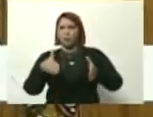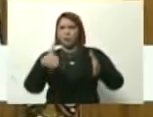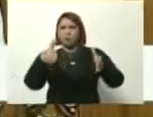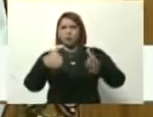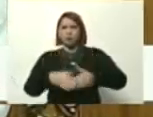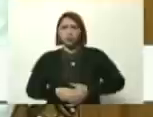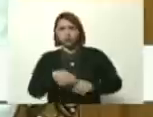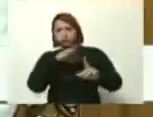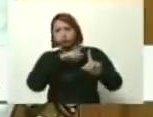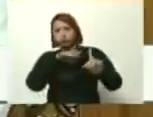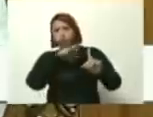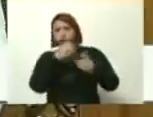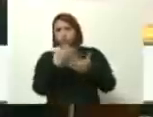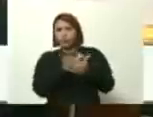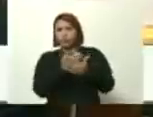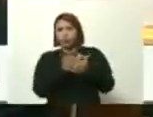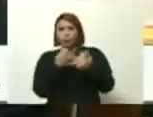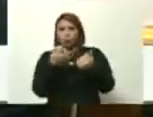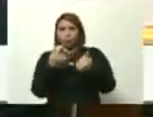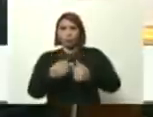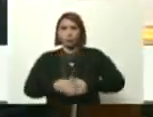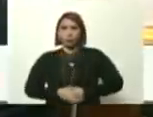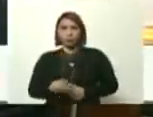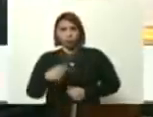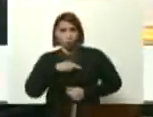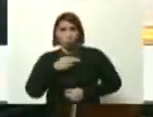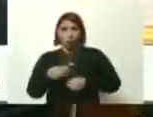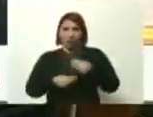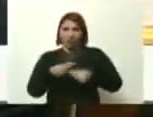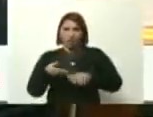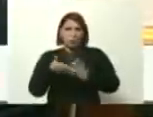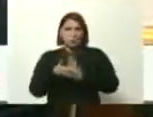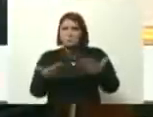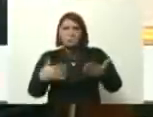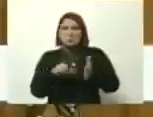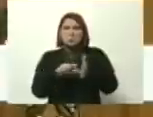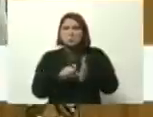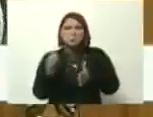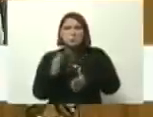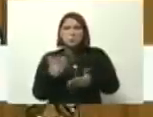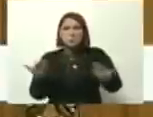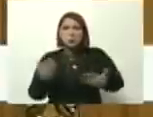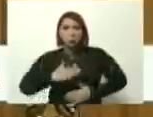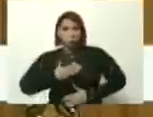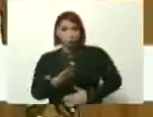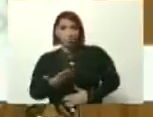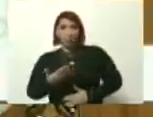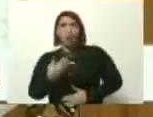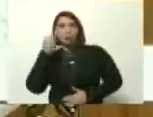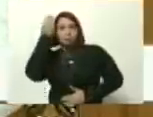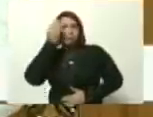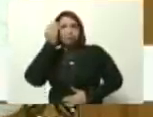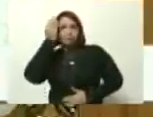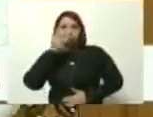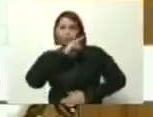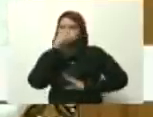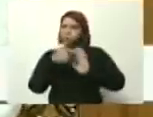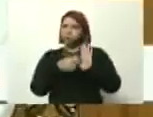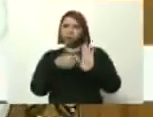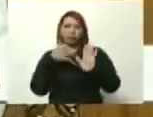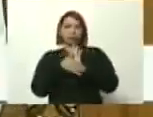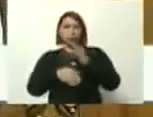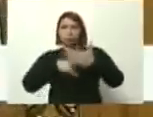del chantaje económico. Hemos hecho, ¿qué hemos hecho? ¿De dónde venimos? Para poder contextualizar